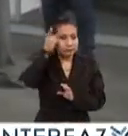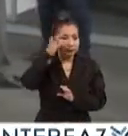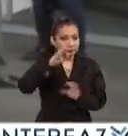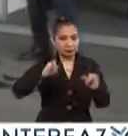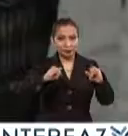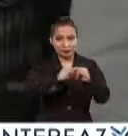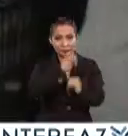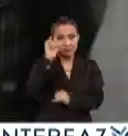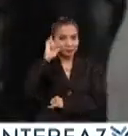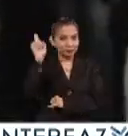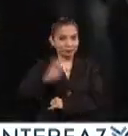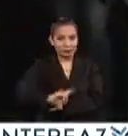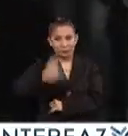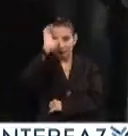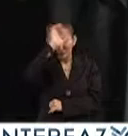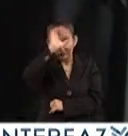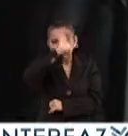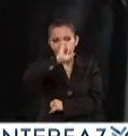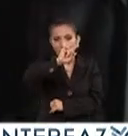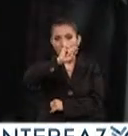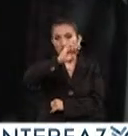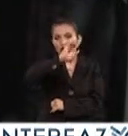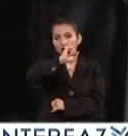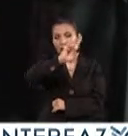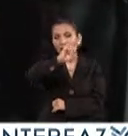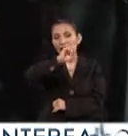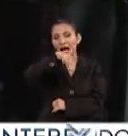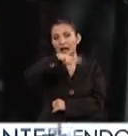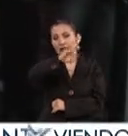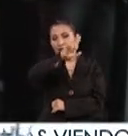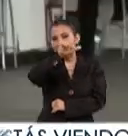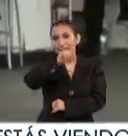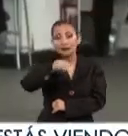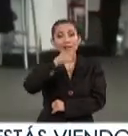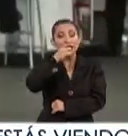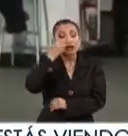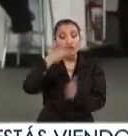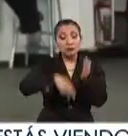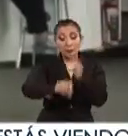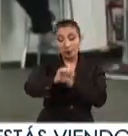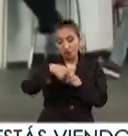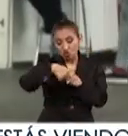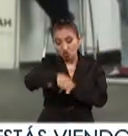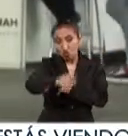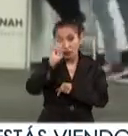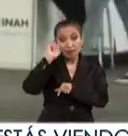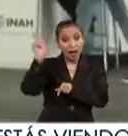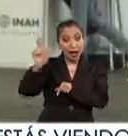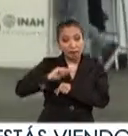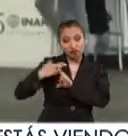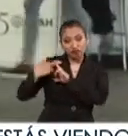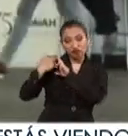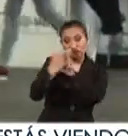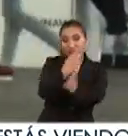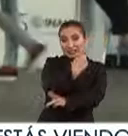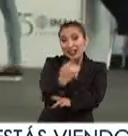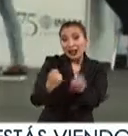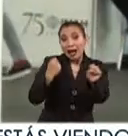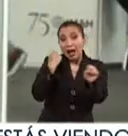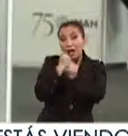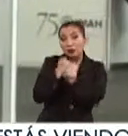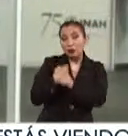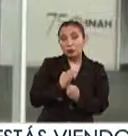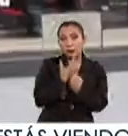del Instituto Zacatecano de Cultura, Alfonso Vázquez Sosa, dijo que en 2021 Zacatecas conmemora 100 años